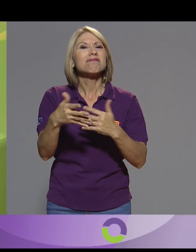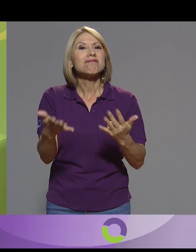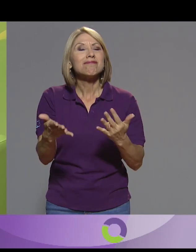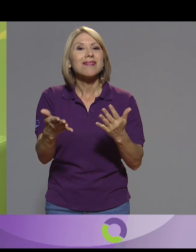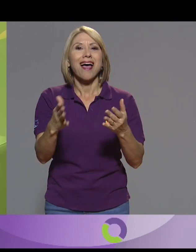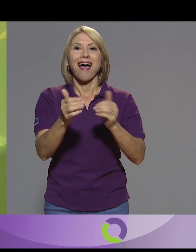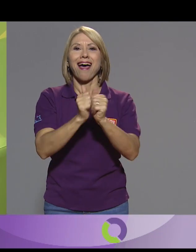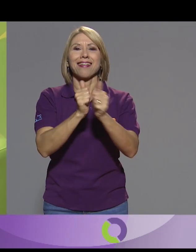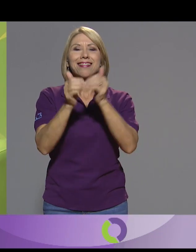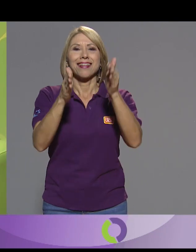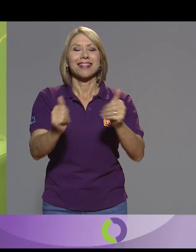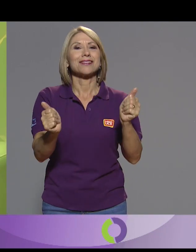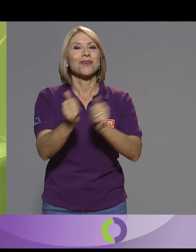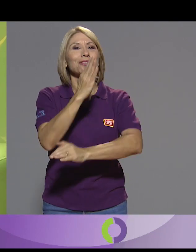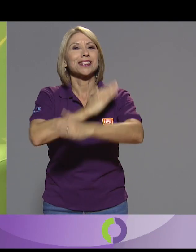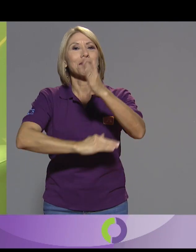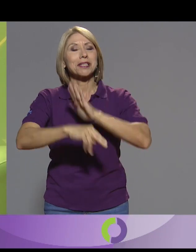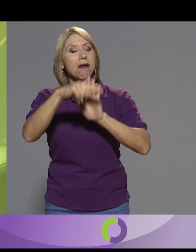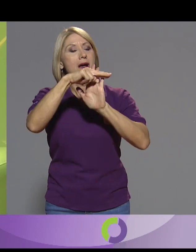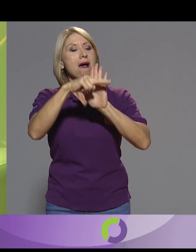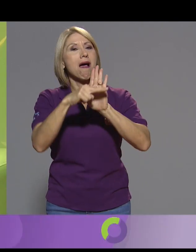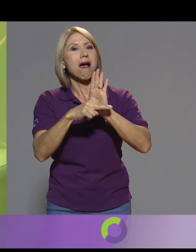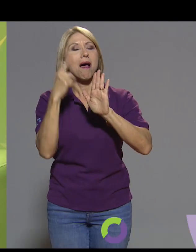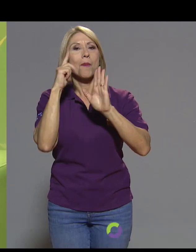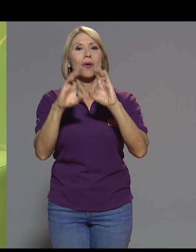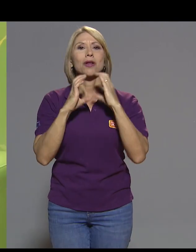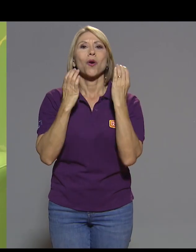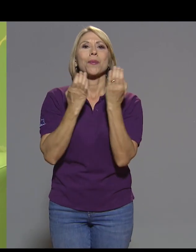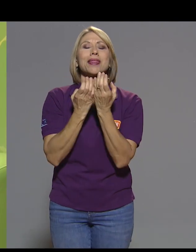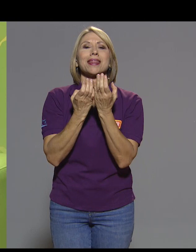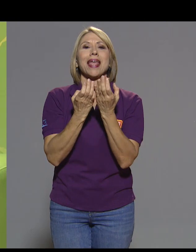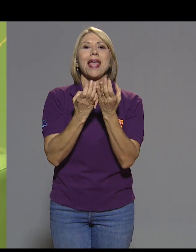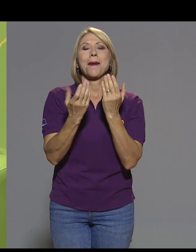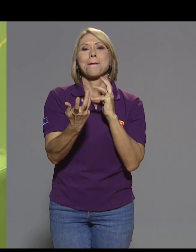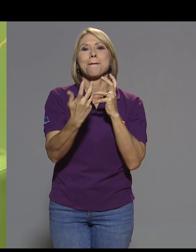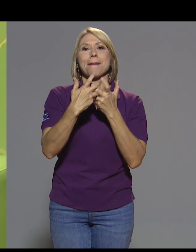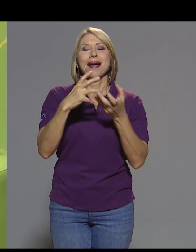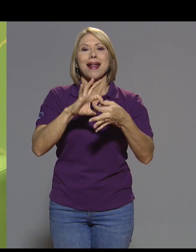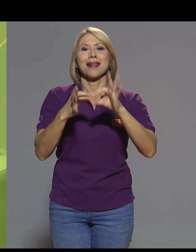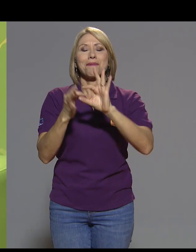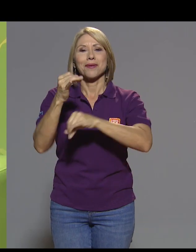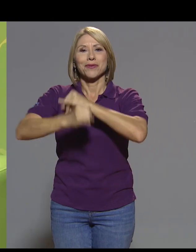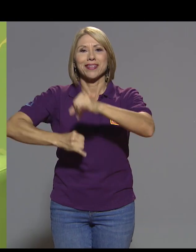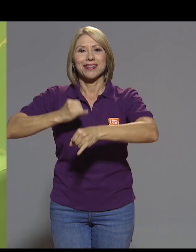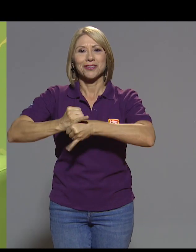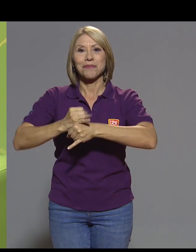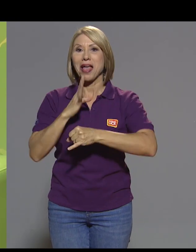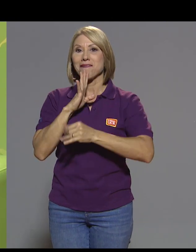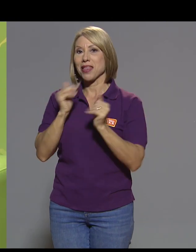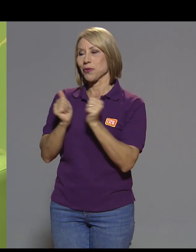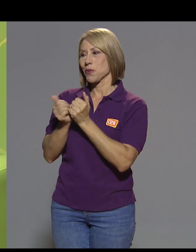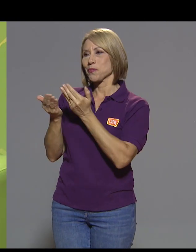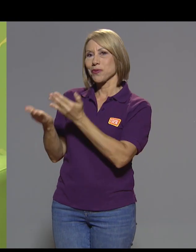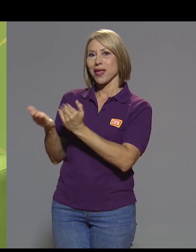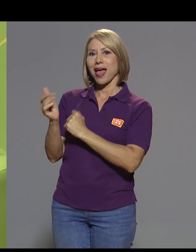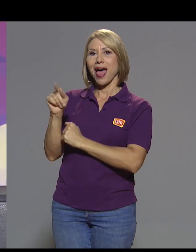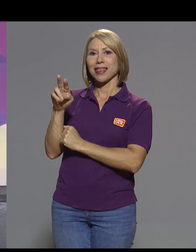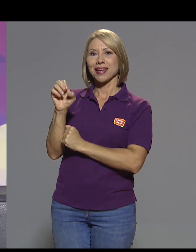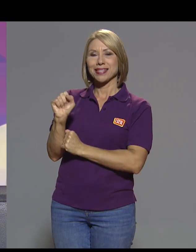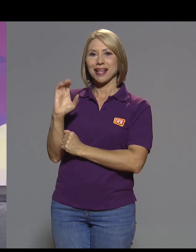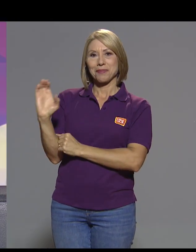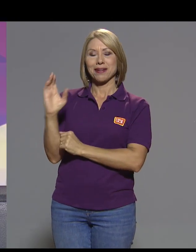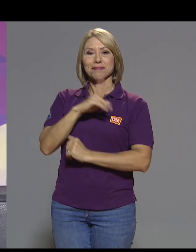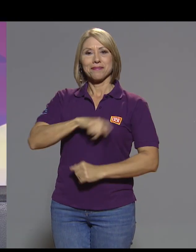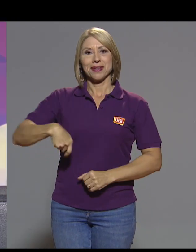atletas con discapacidad regulados por el comité paralímpico internacional y estamos conversando justamente de eso con andrés carvajal quien es